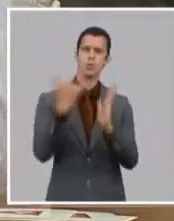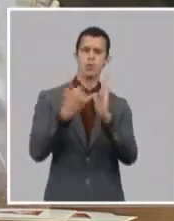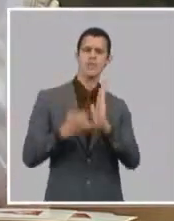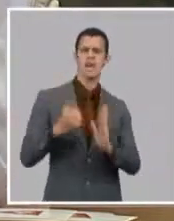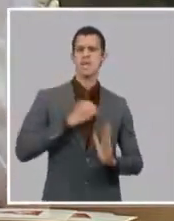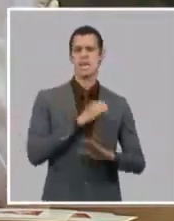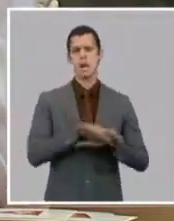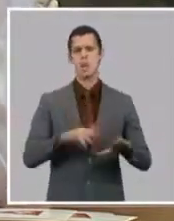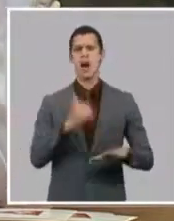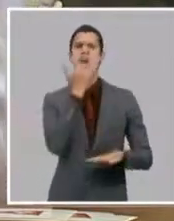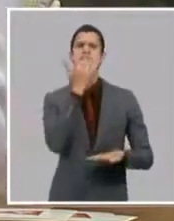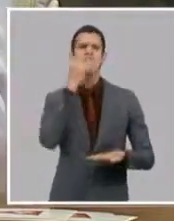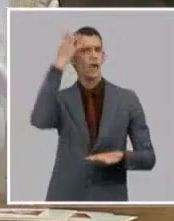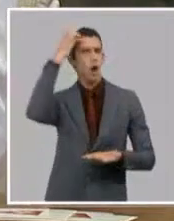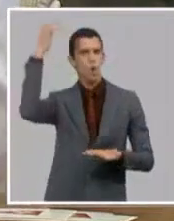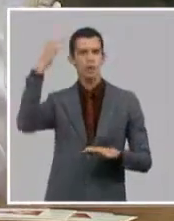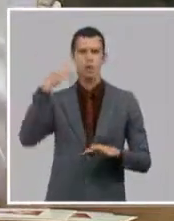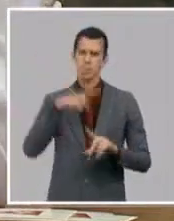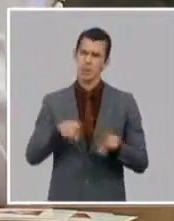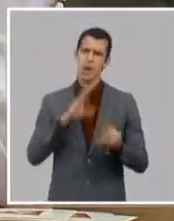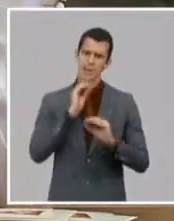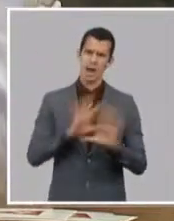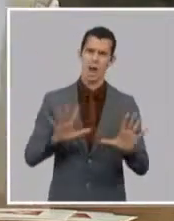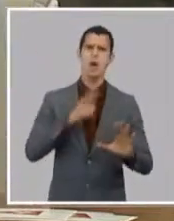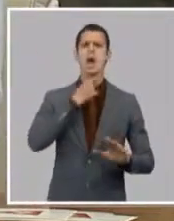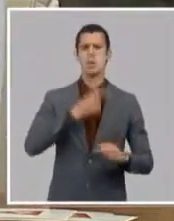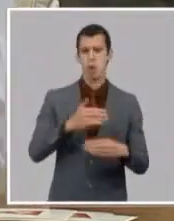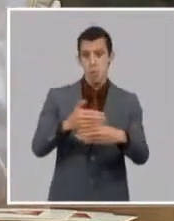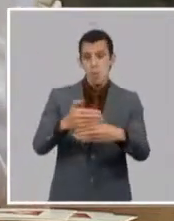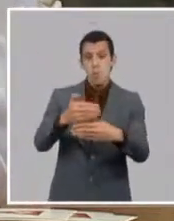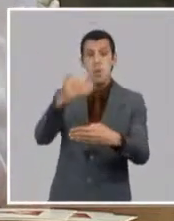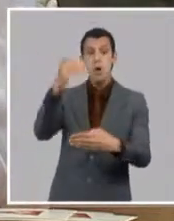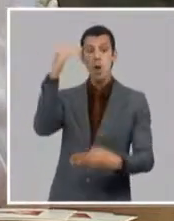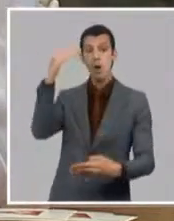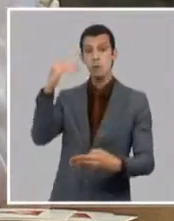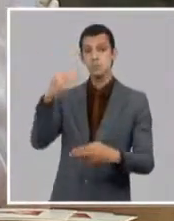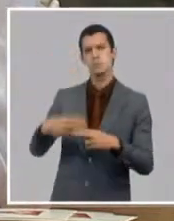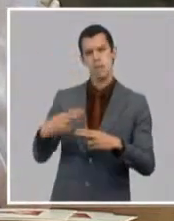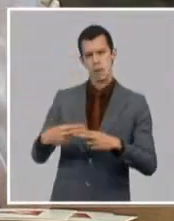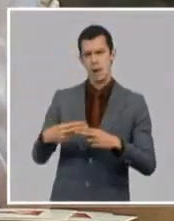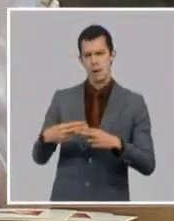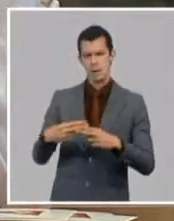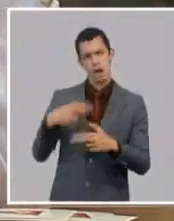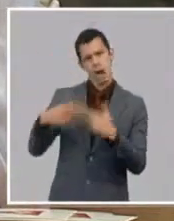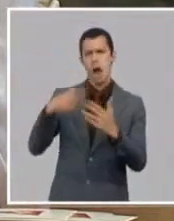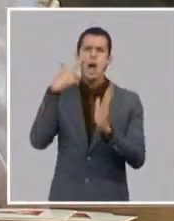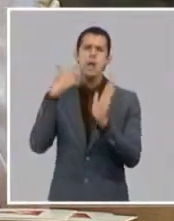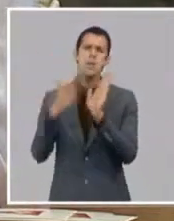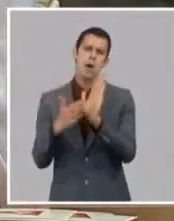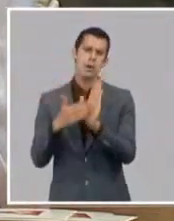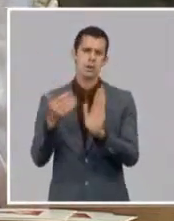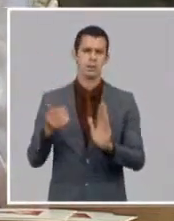que somos incapaces, que somos inefectivos, que no podemos dar respuesta a los problemas y que las